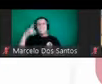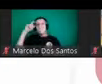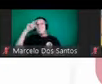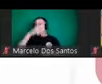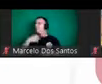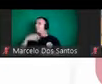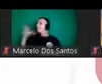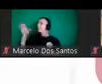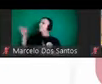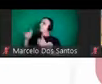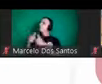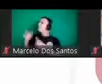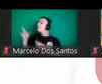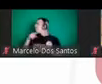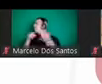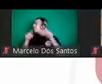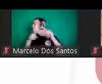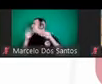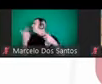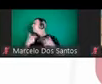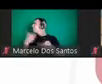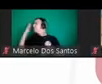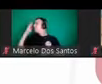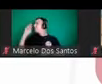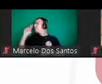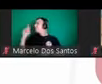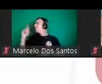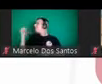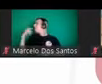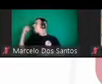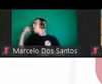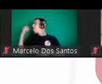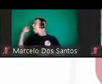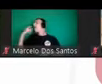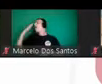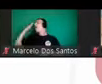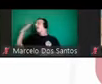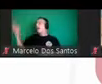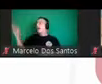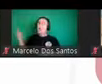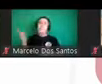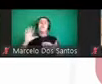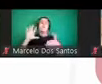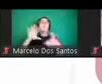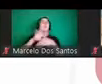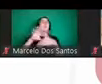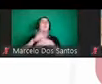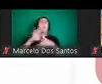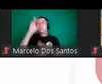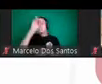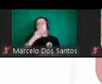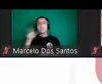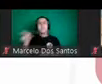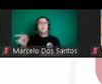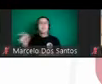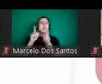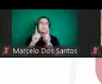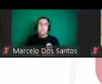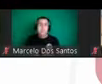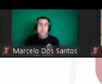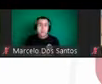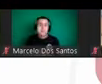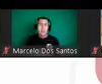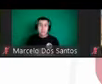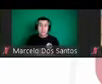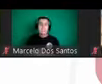que también observarnos a nosotros mismos y nos sirve para nosotros mismos hacer este análisis, ¿verdad? Esas interacciones, esas relaciones,